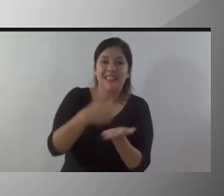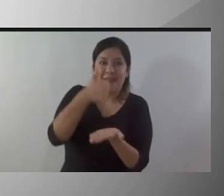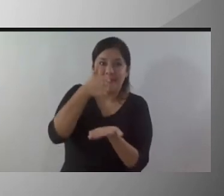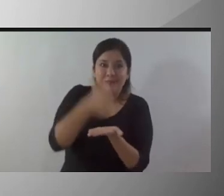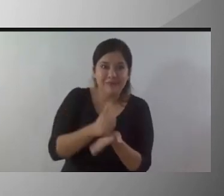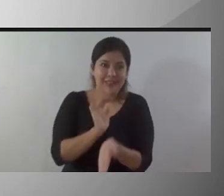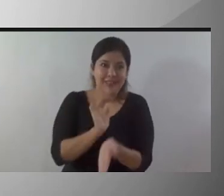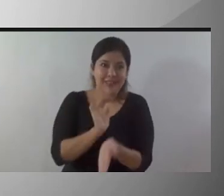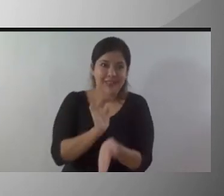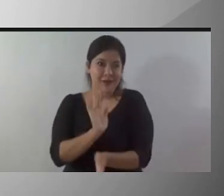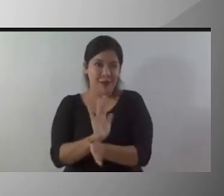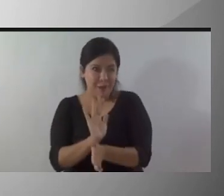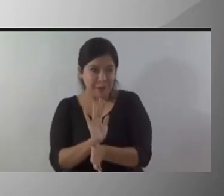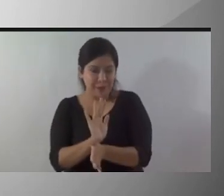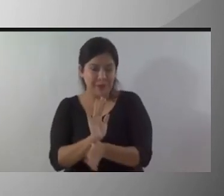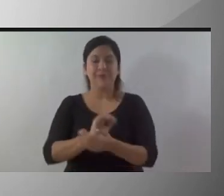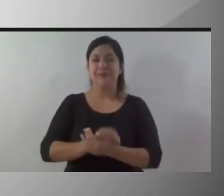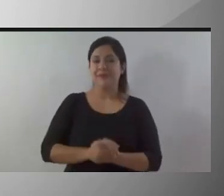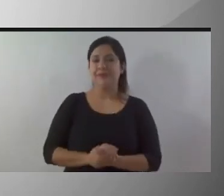Recién